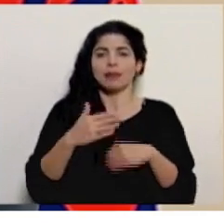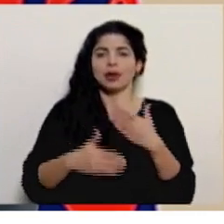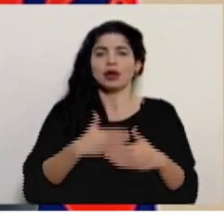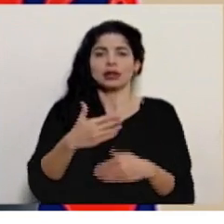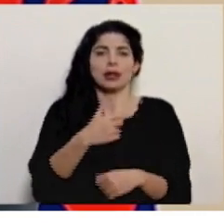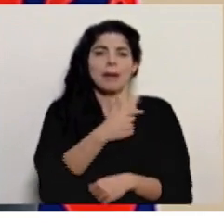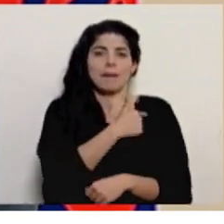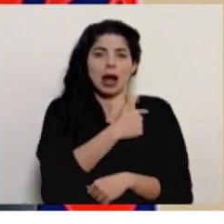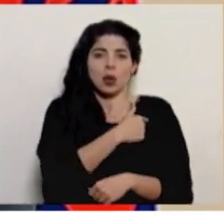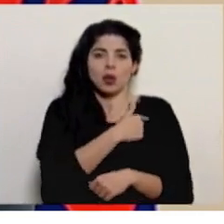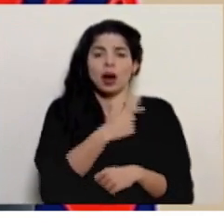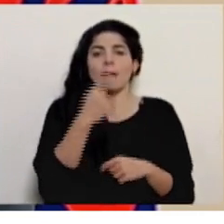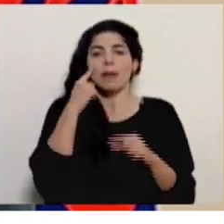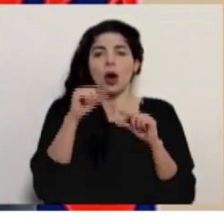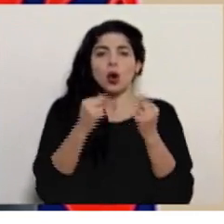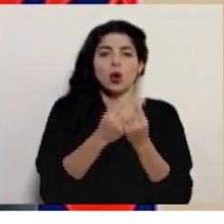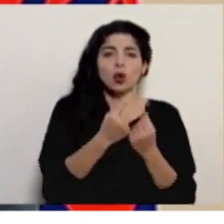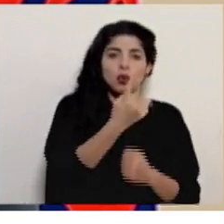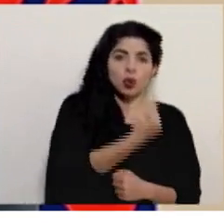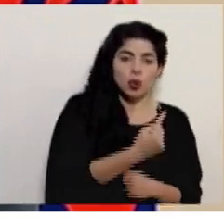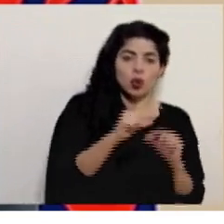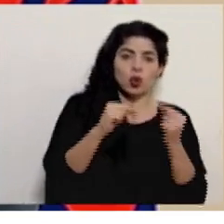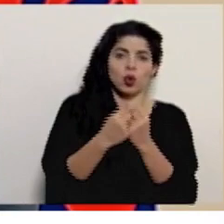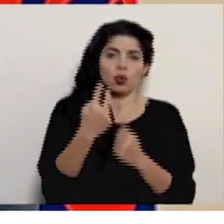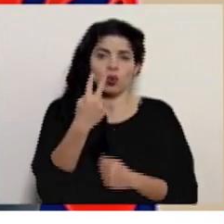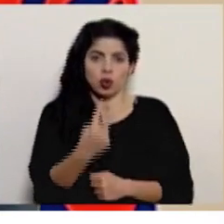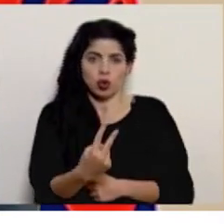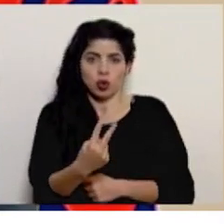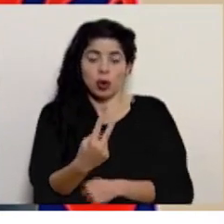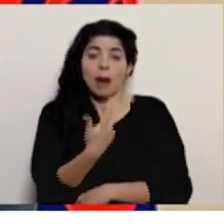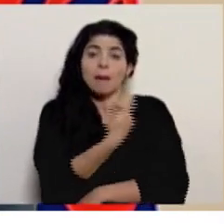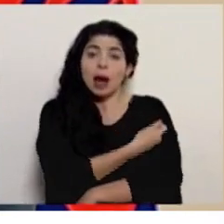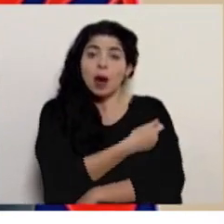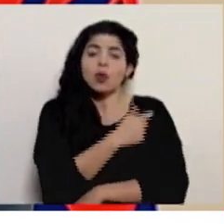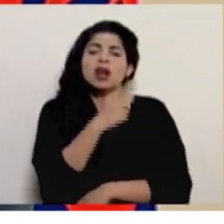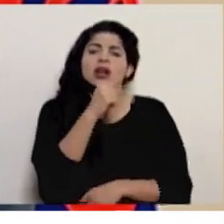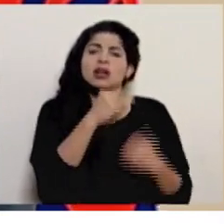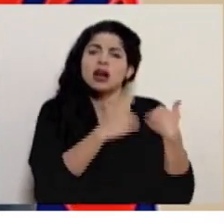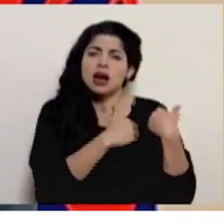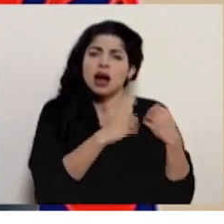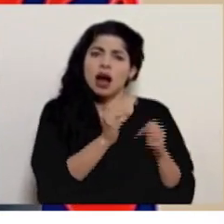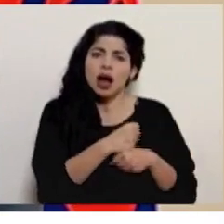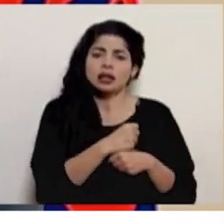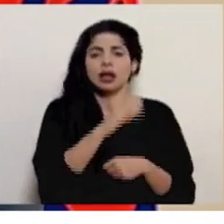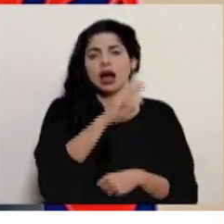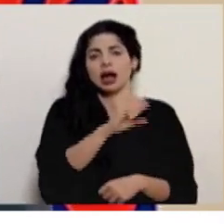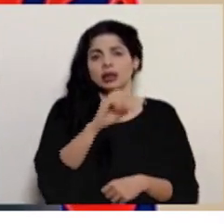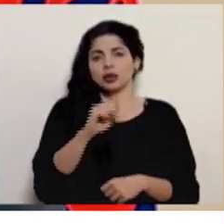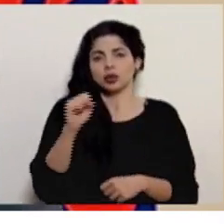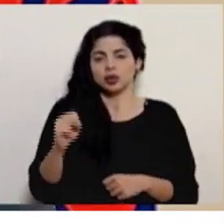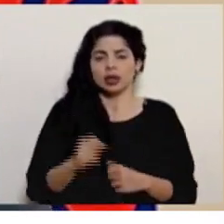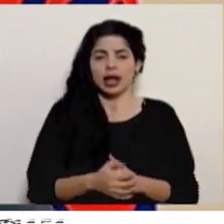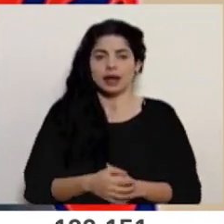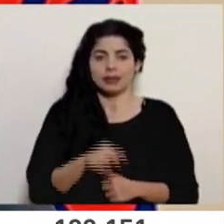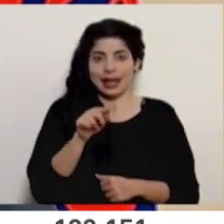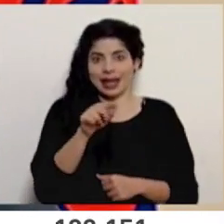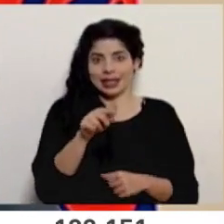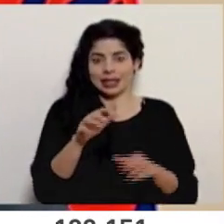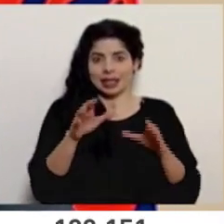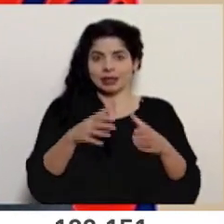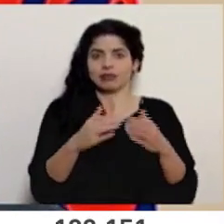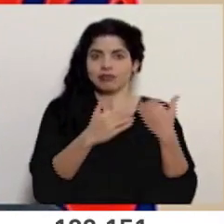de vacunación de los grupos 1 y 2 por parte de la Caja Costarricense de Seguro Social, que es la